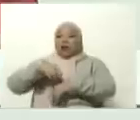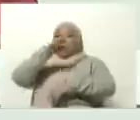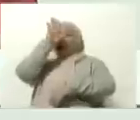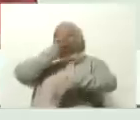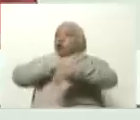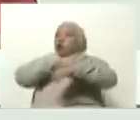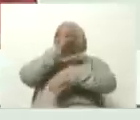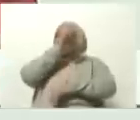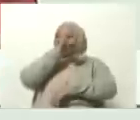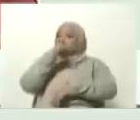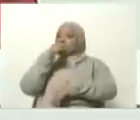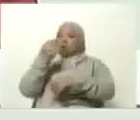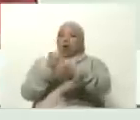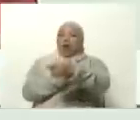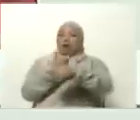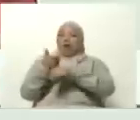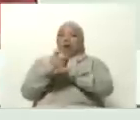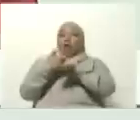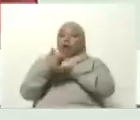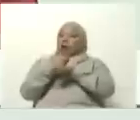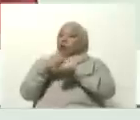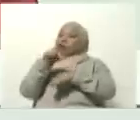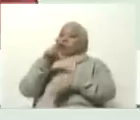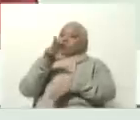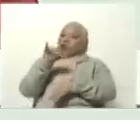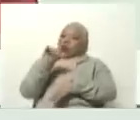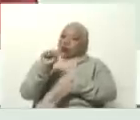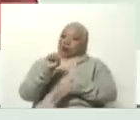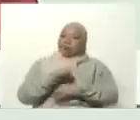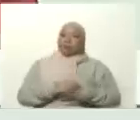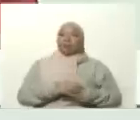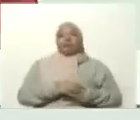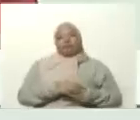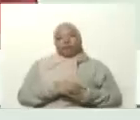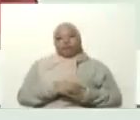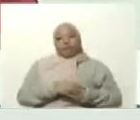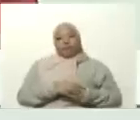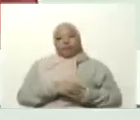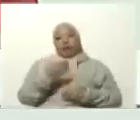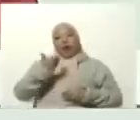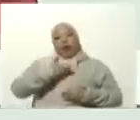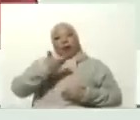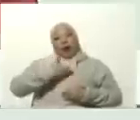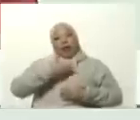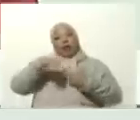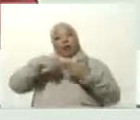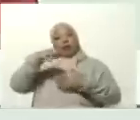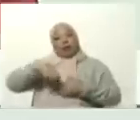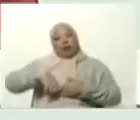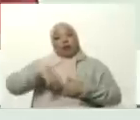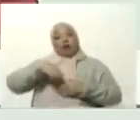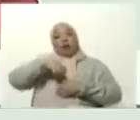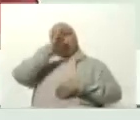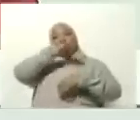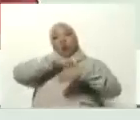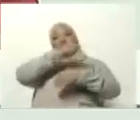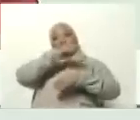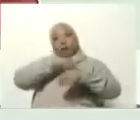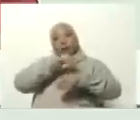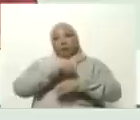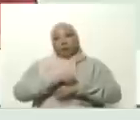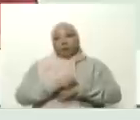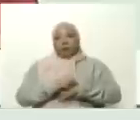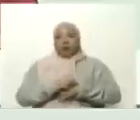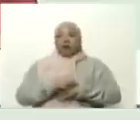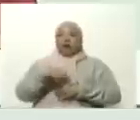junto al hermano gobernador Luis José Marcano y los alcaldes del estado de Anzuate en